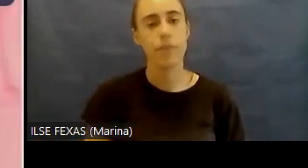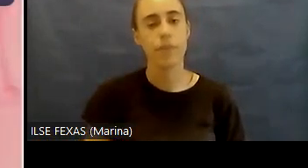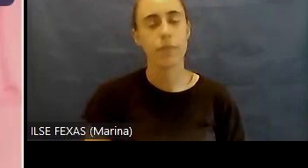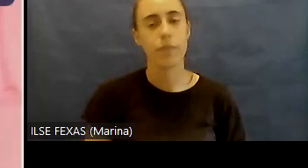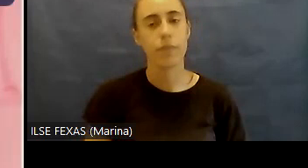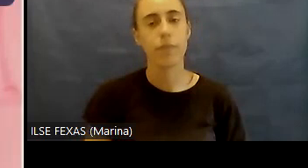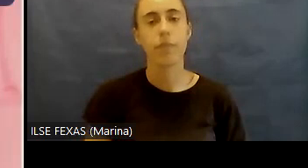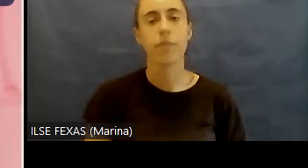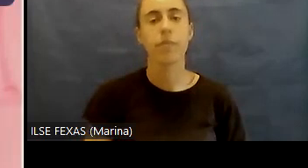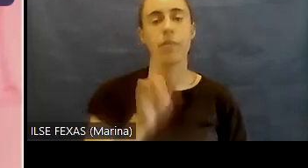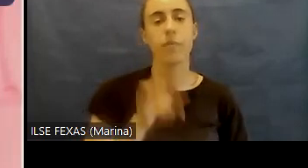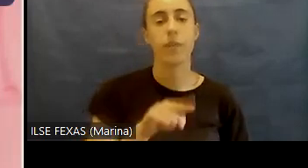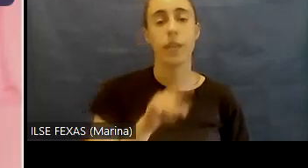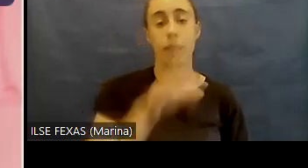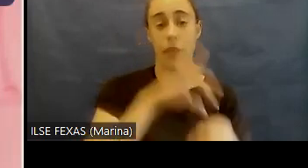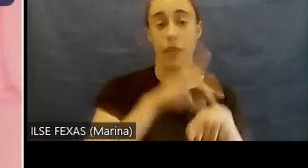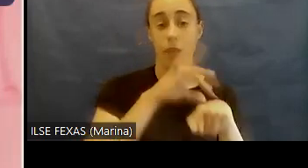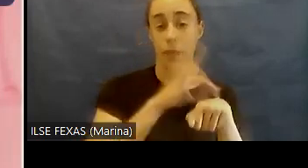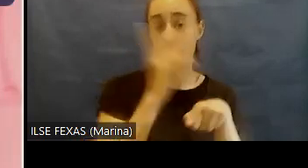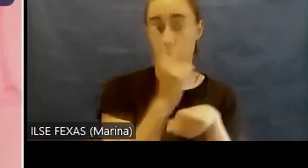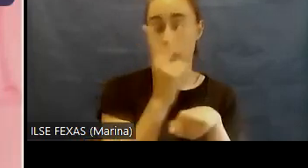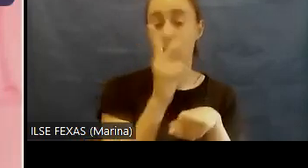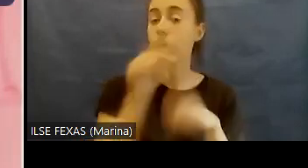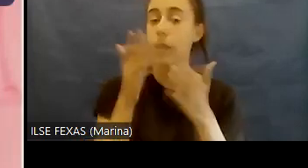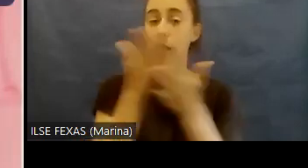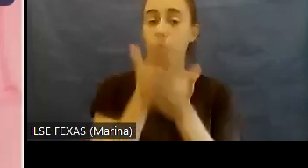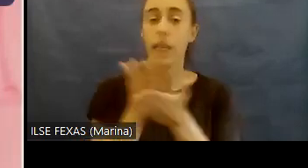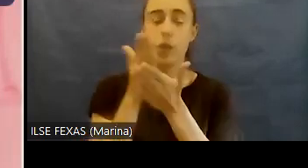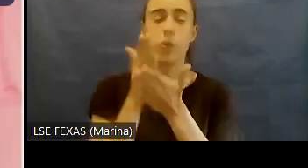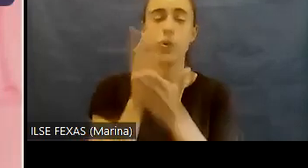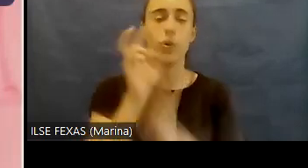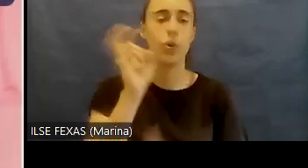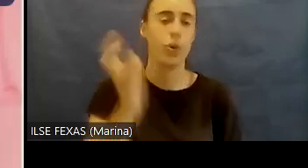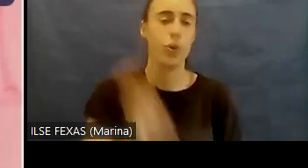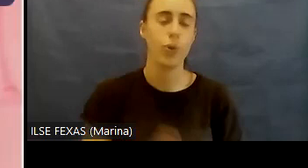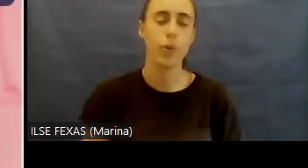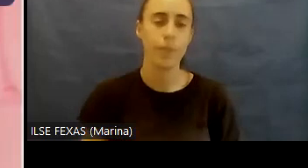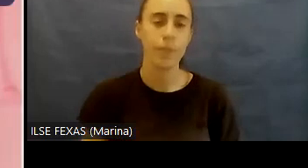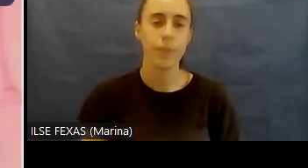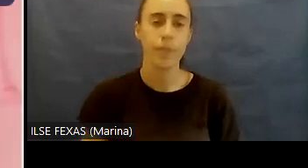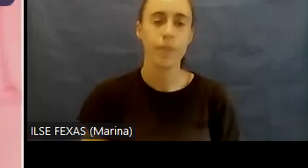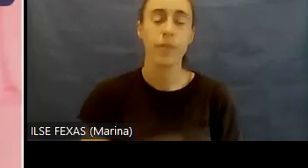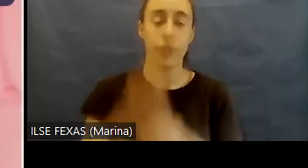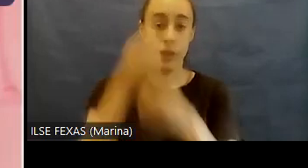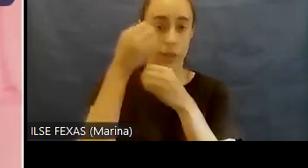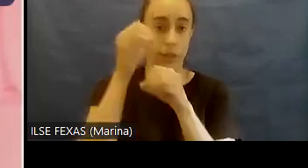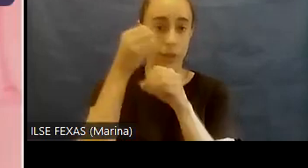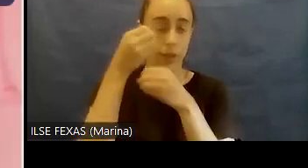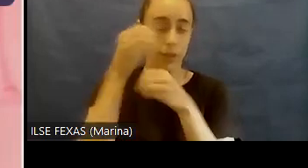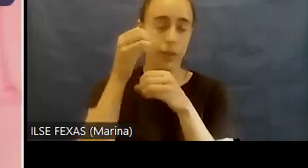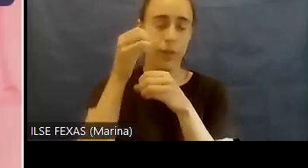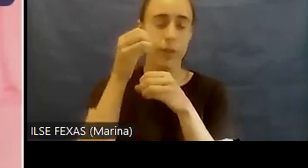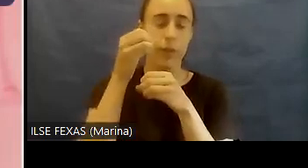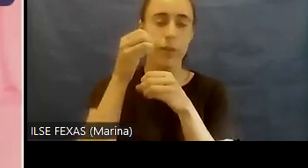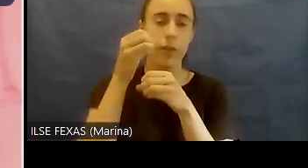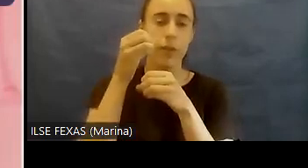caso de la periodontitis y gingivitis también tenemos algunos estudios más in vitro, que